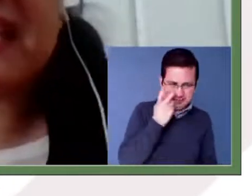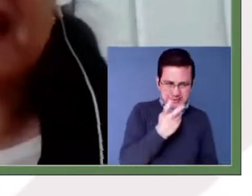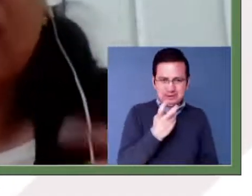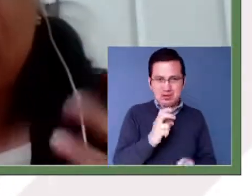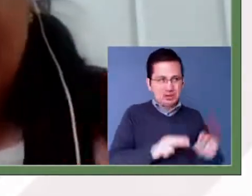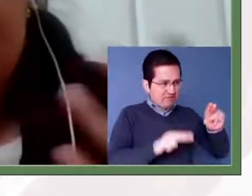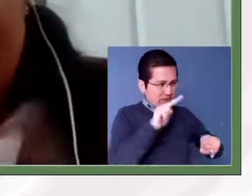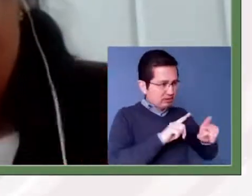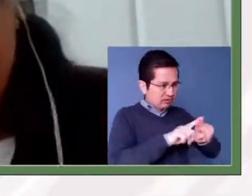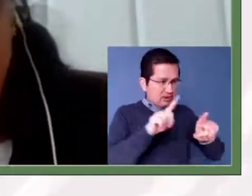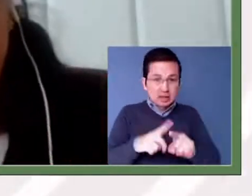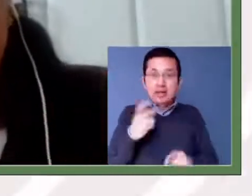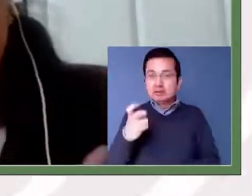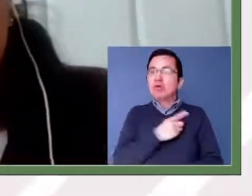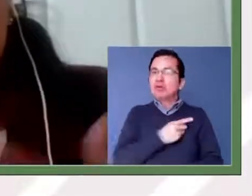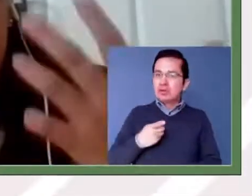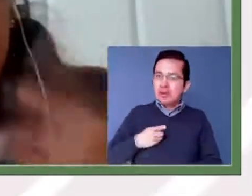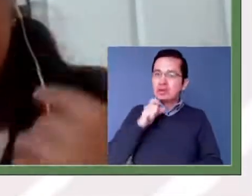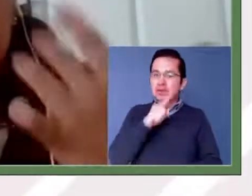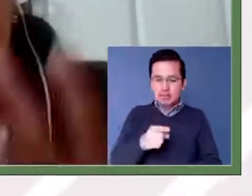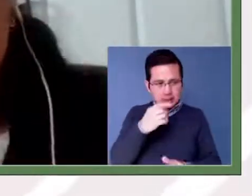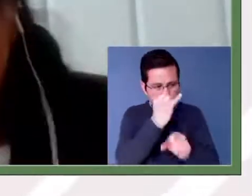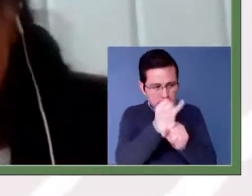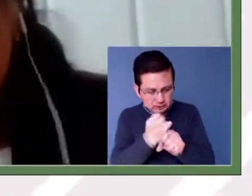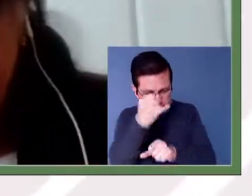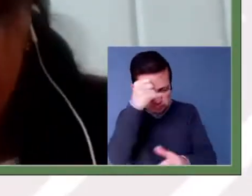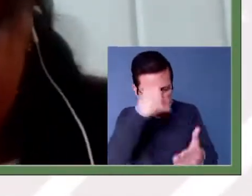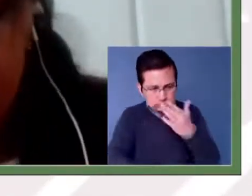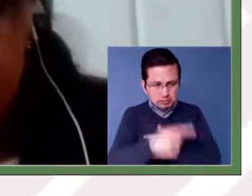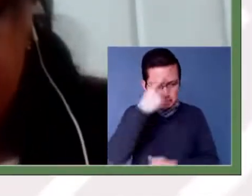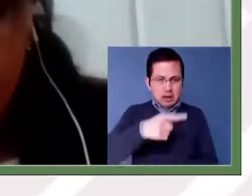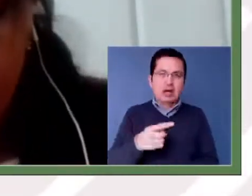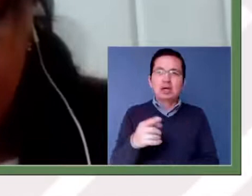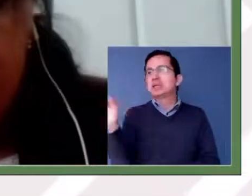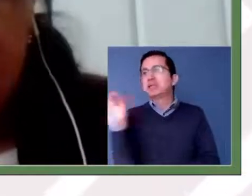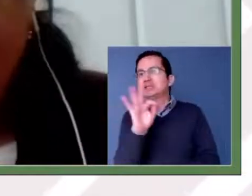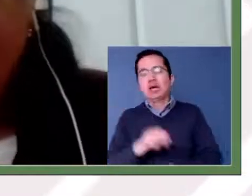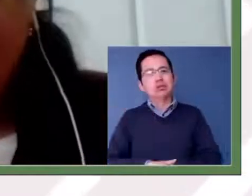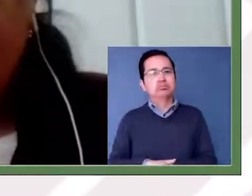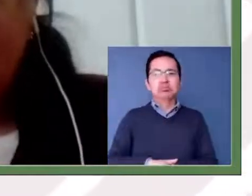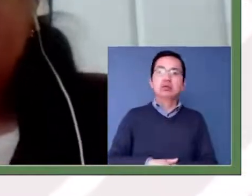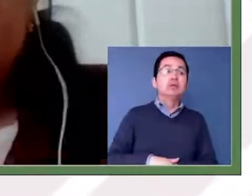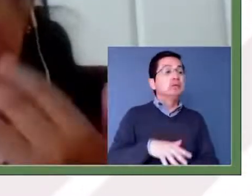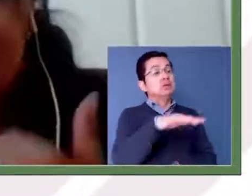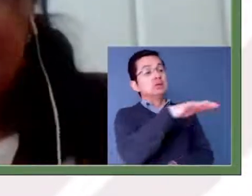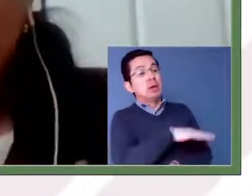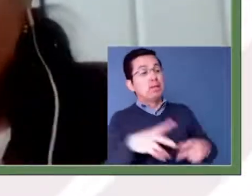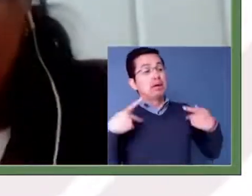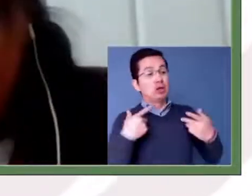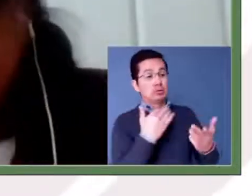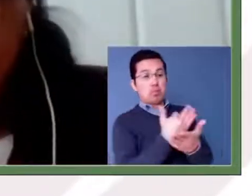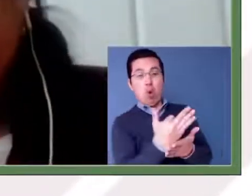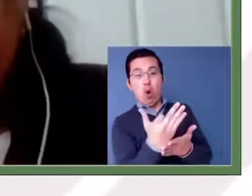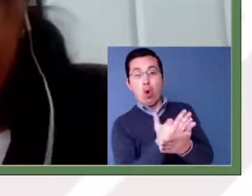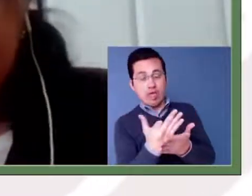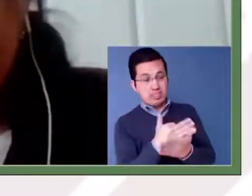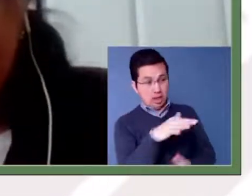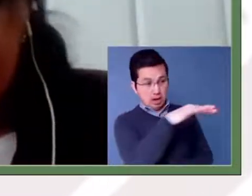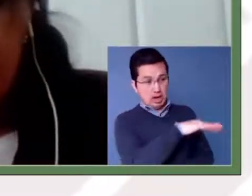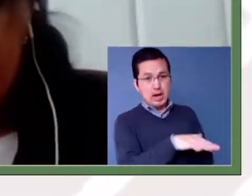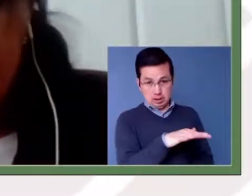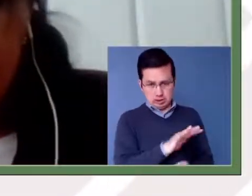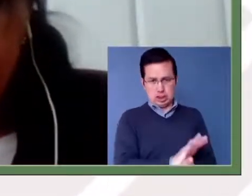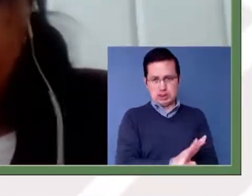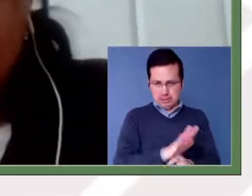ver si hay alguna relación con esta percepción de piel morena, ¿no? y si se está incorporando